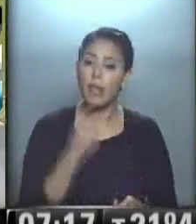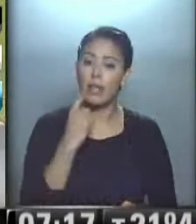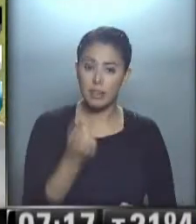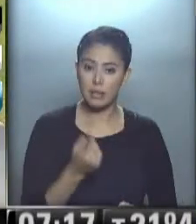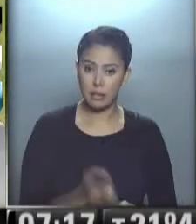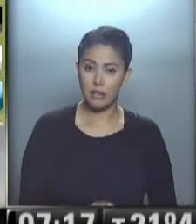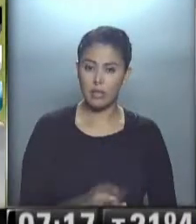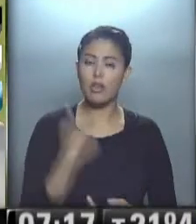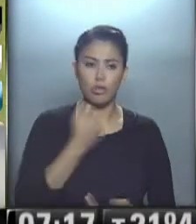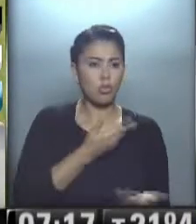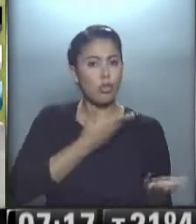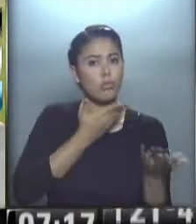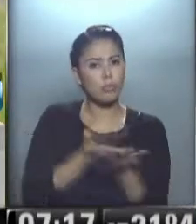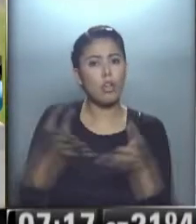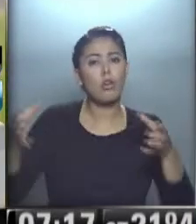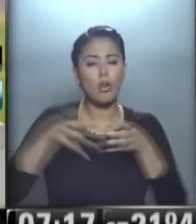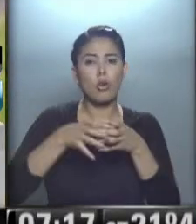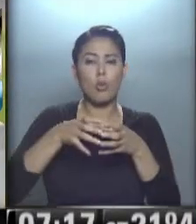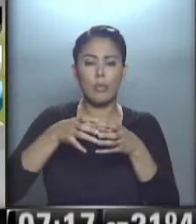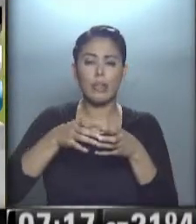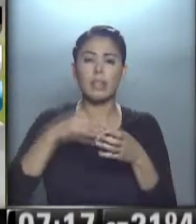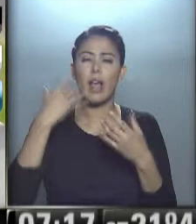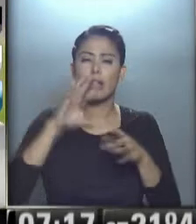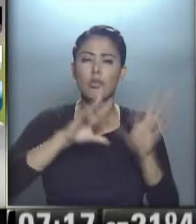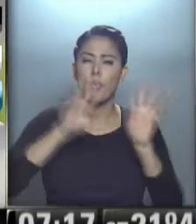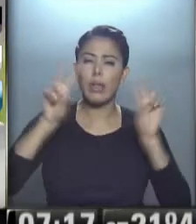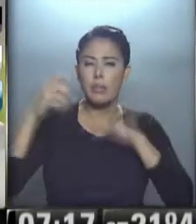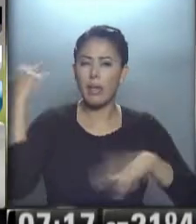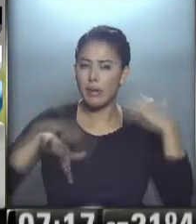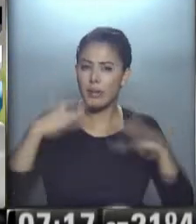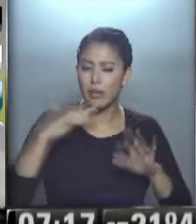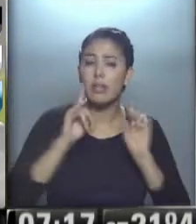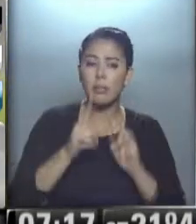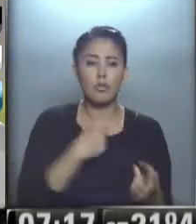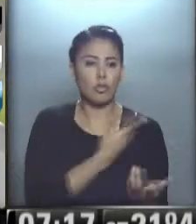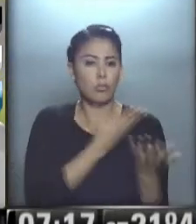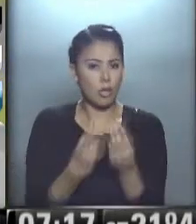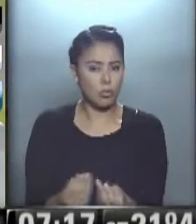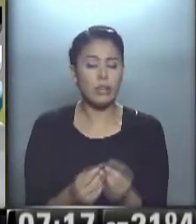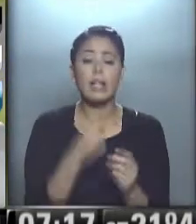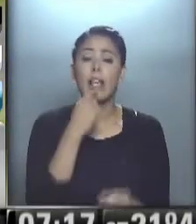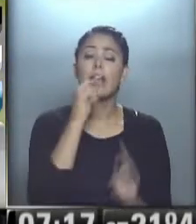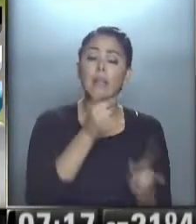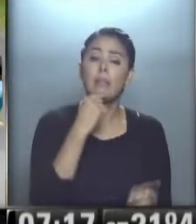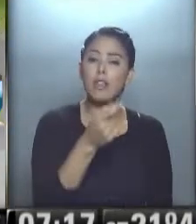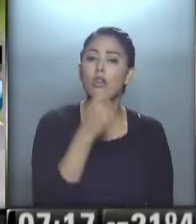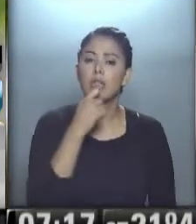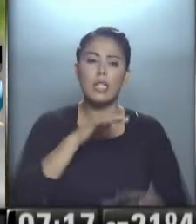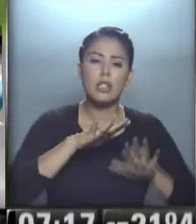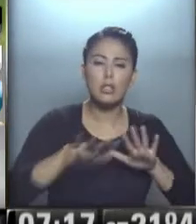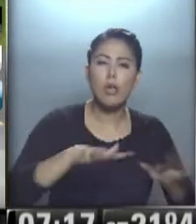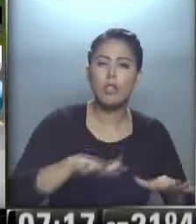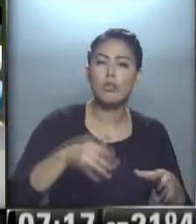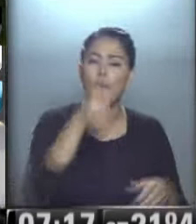pues nos hemos puesto a disposición del comité de crisis de la provincia de santa el secretario a ver me dijo que las evaluaciones que se puedan hacer sobre la normalidad o no en la